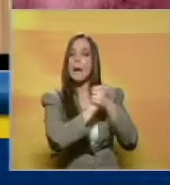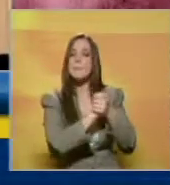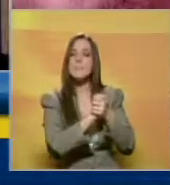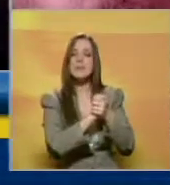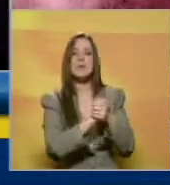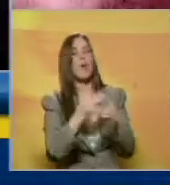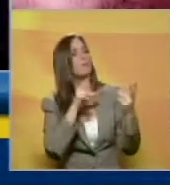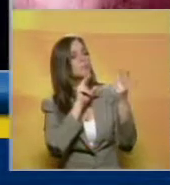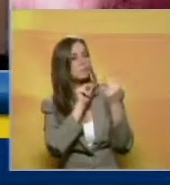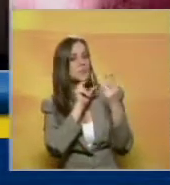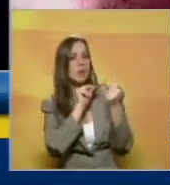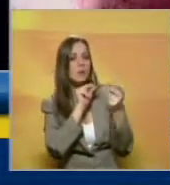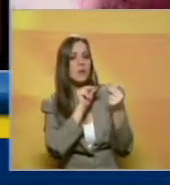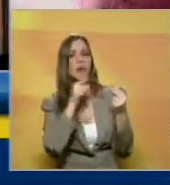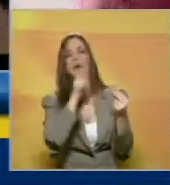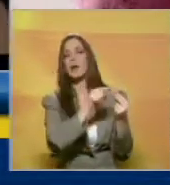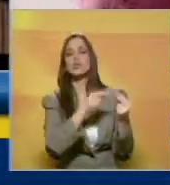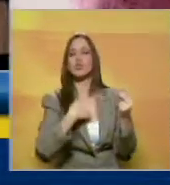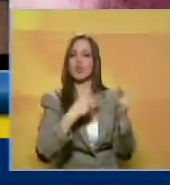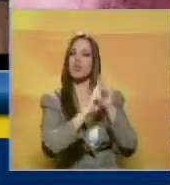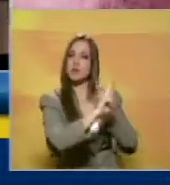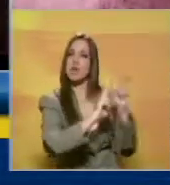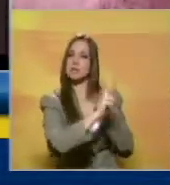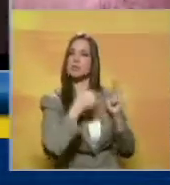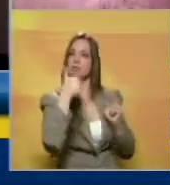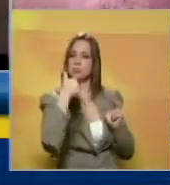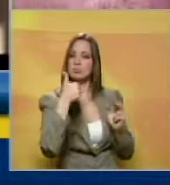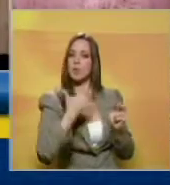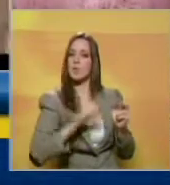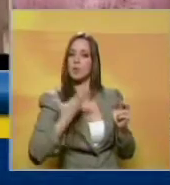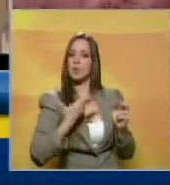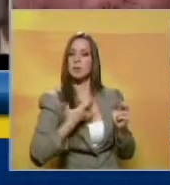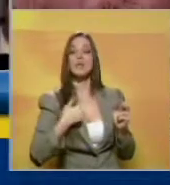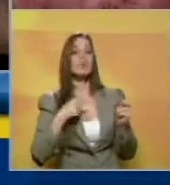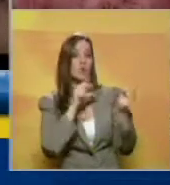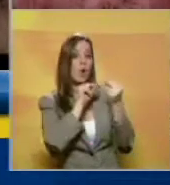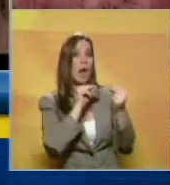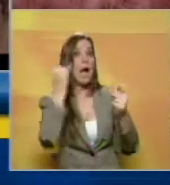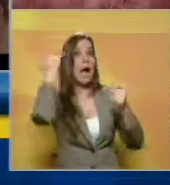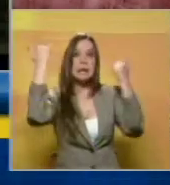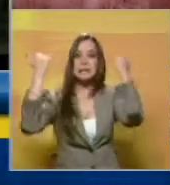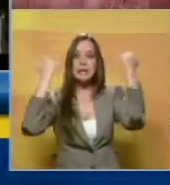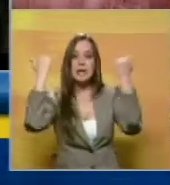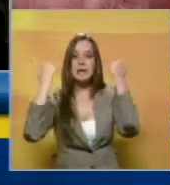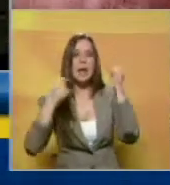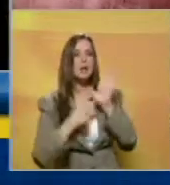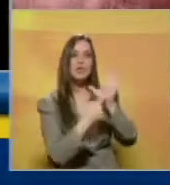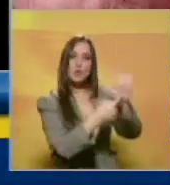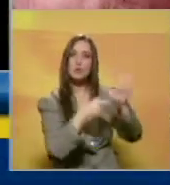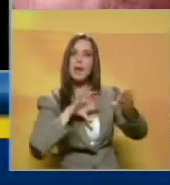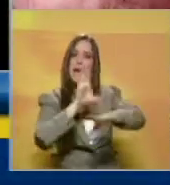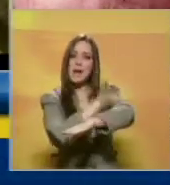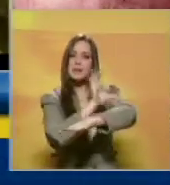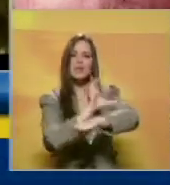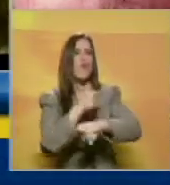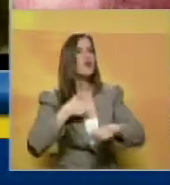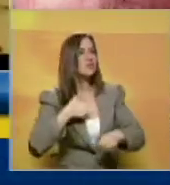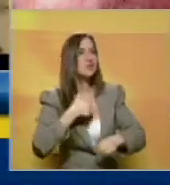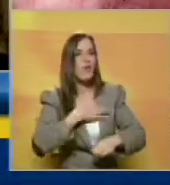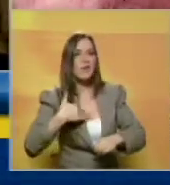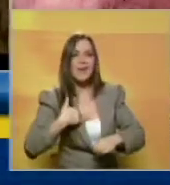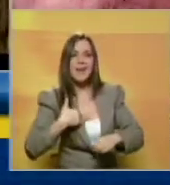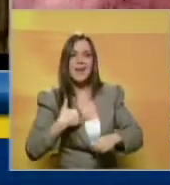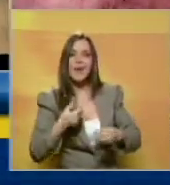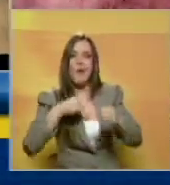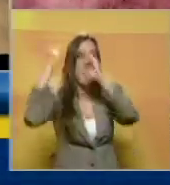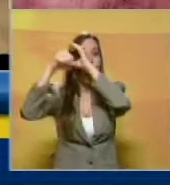amistad bastante importante, me reuní y empezaron a llover ideas, le mostré la canción, le dije que quería hacer